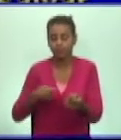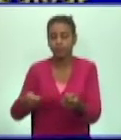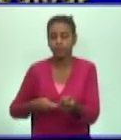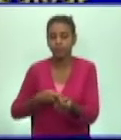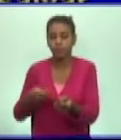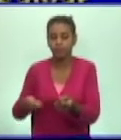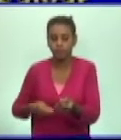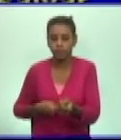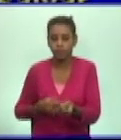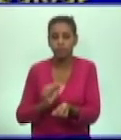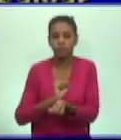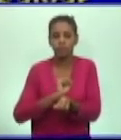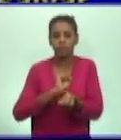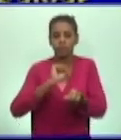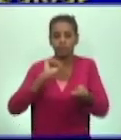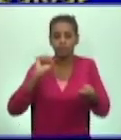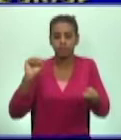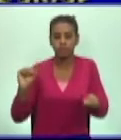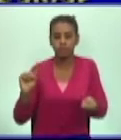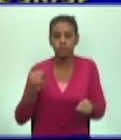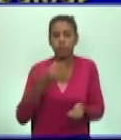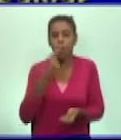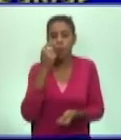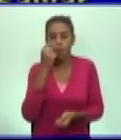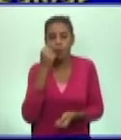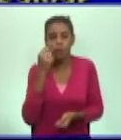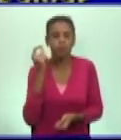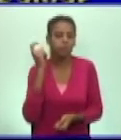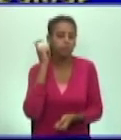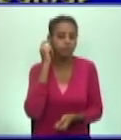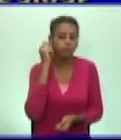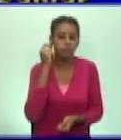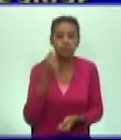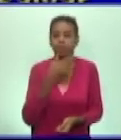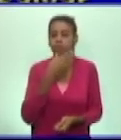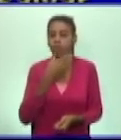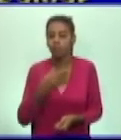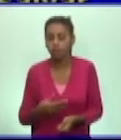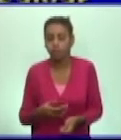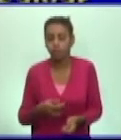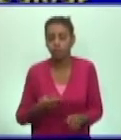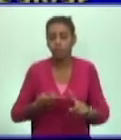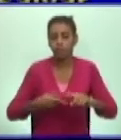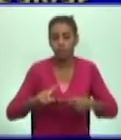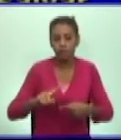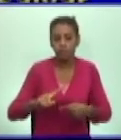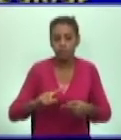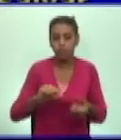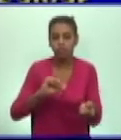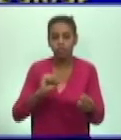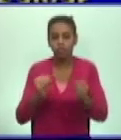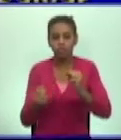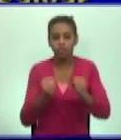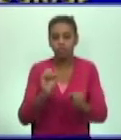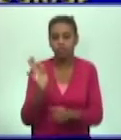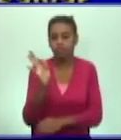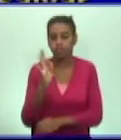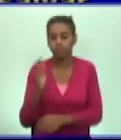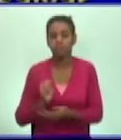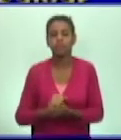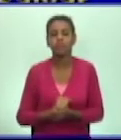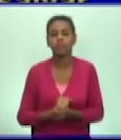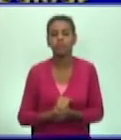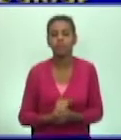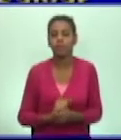luchar hombres, mujeres y jóvenes a favor de la patria, en contra de esos colonialistas franceses. De manera que va